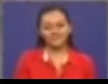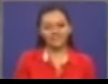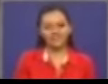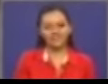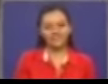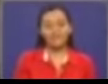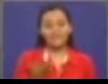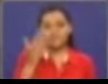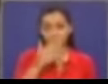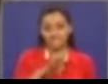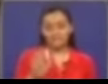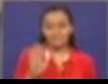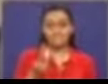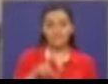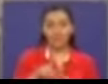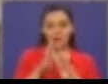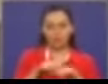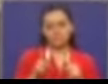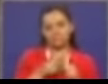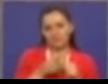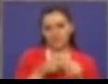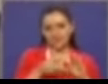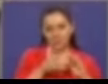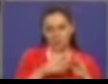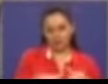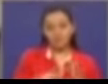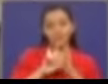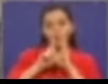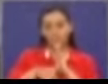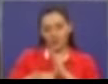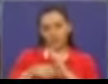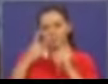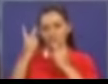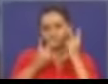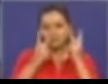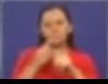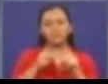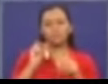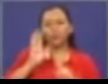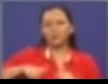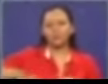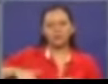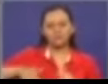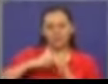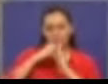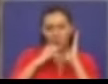la inauguración hicimos el recorrido por las instalaciones. Era de hacerlo antes, pero llegó un poco tarde la